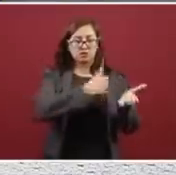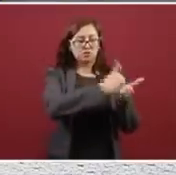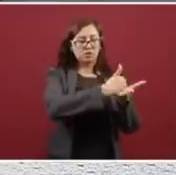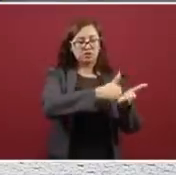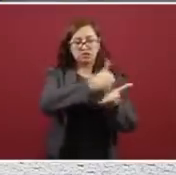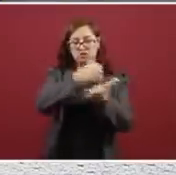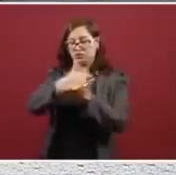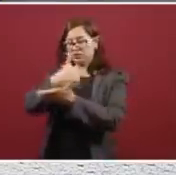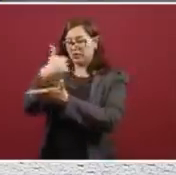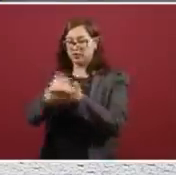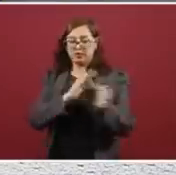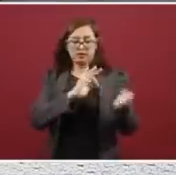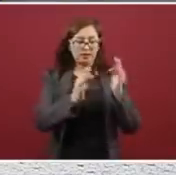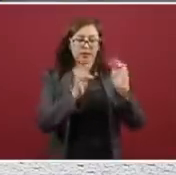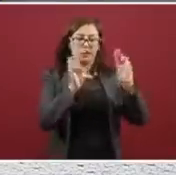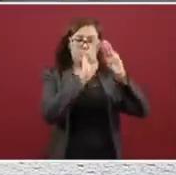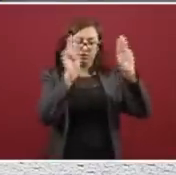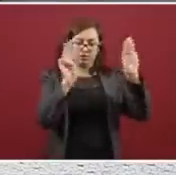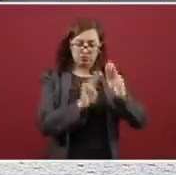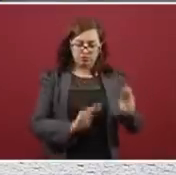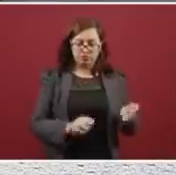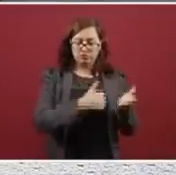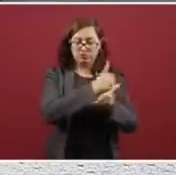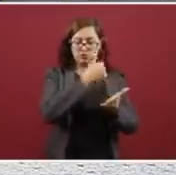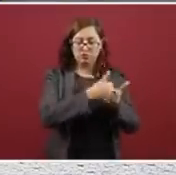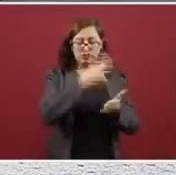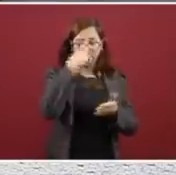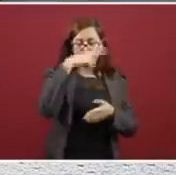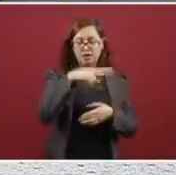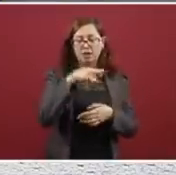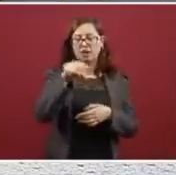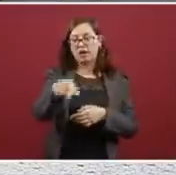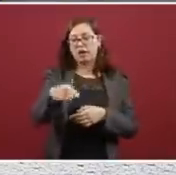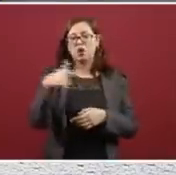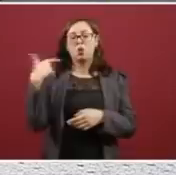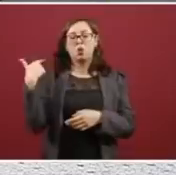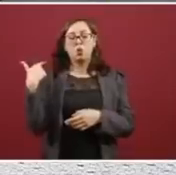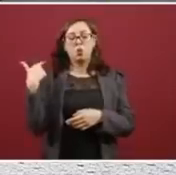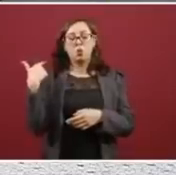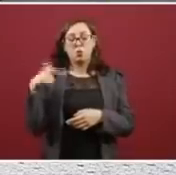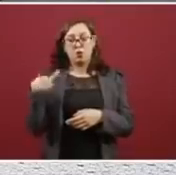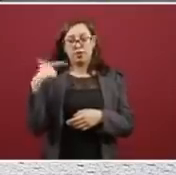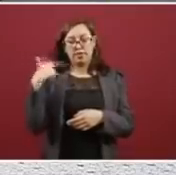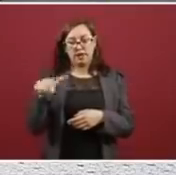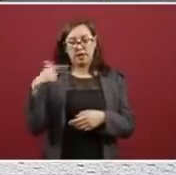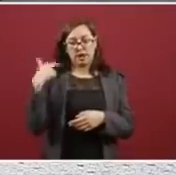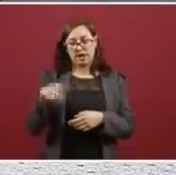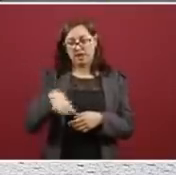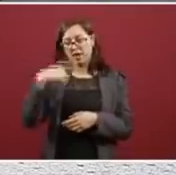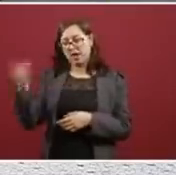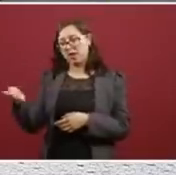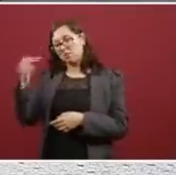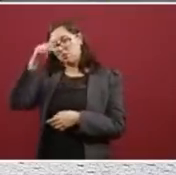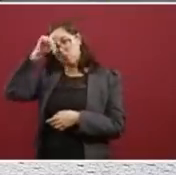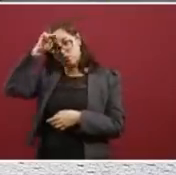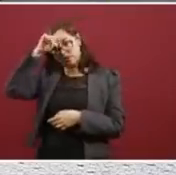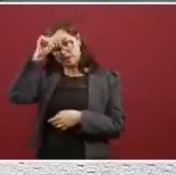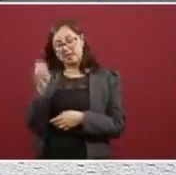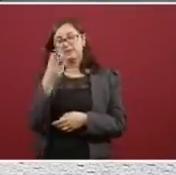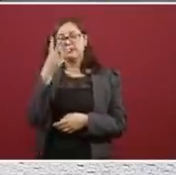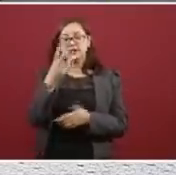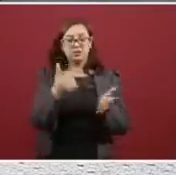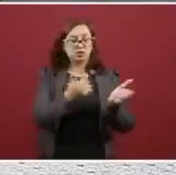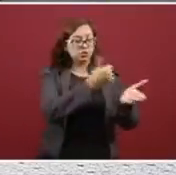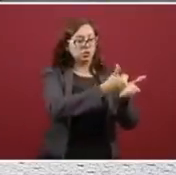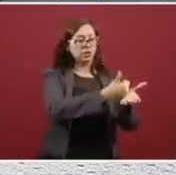metropolitana del valle de méxico la zona metropolitana de guadalajara y la zona metropolitana de monterrey que son las tres zonas